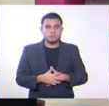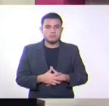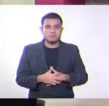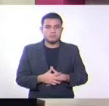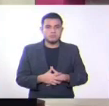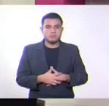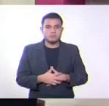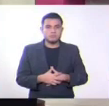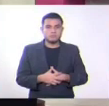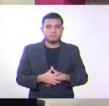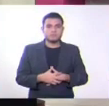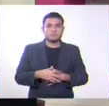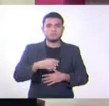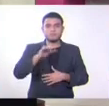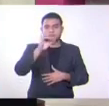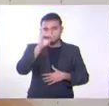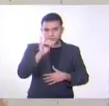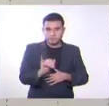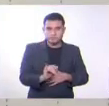Esta figura que se forma acá.